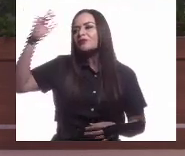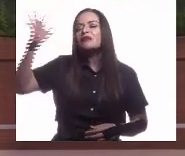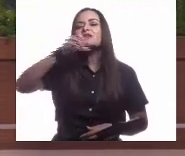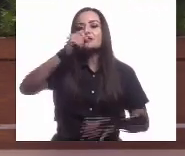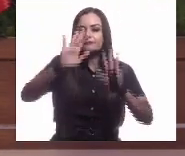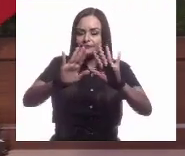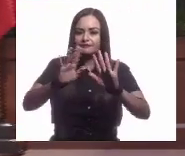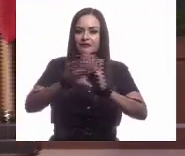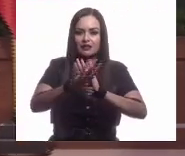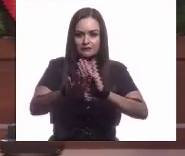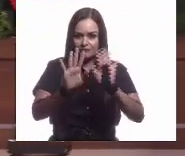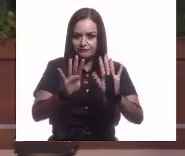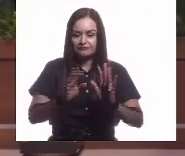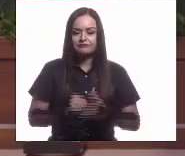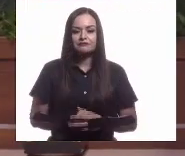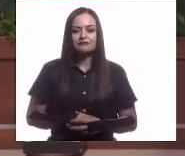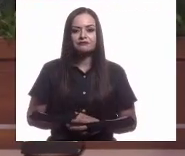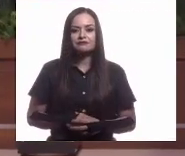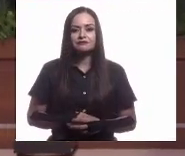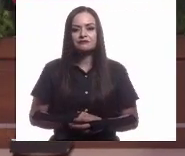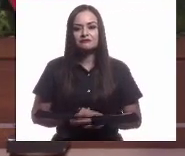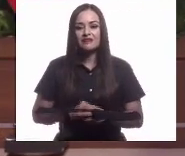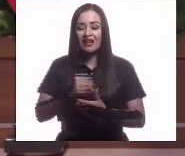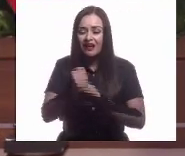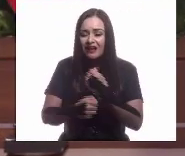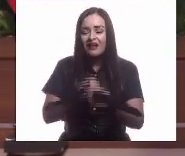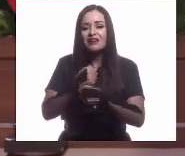ver, ¿qué se gana con los años?